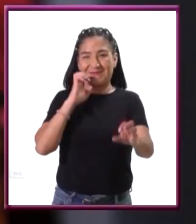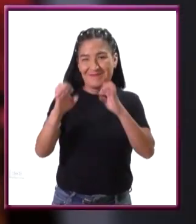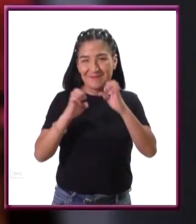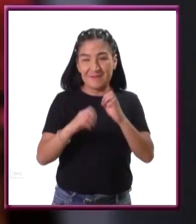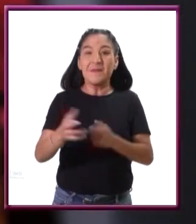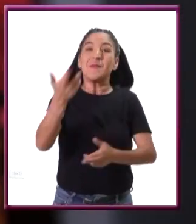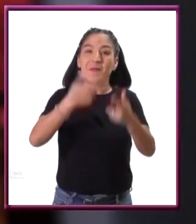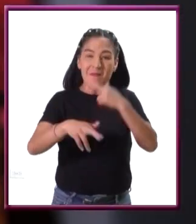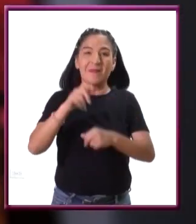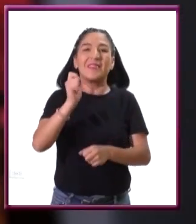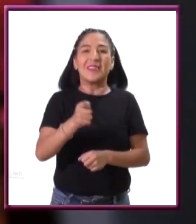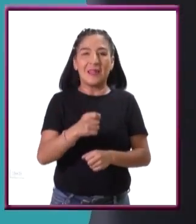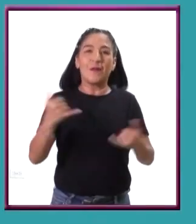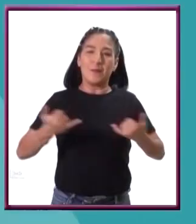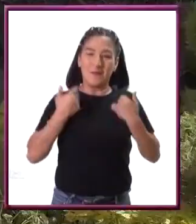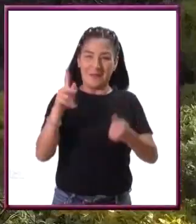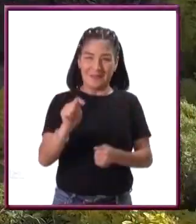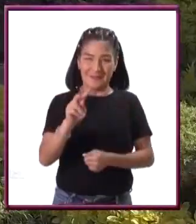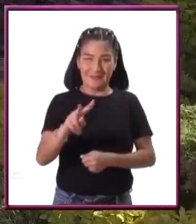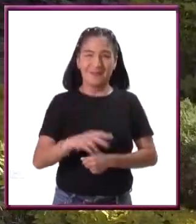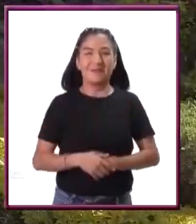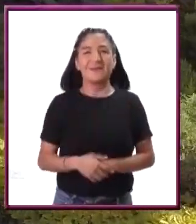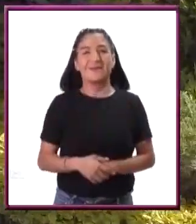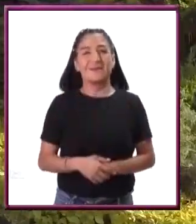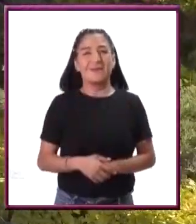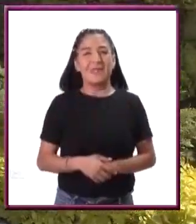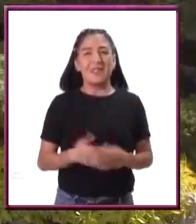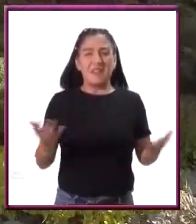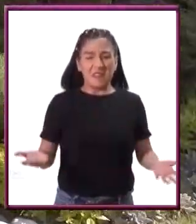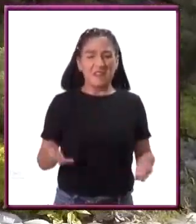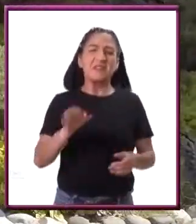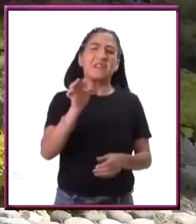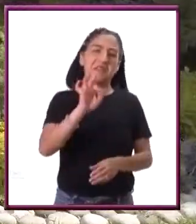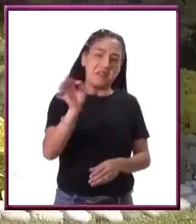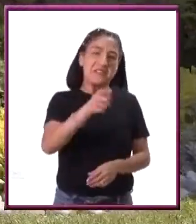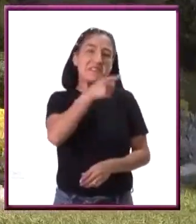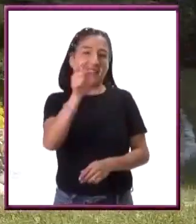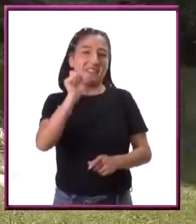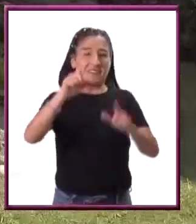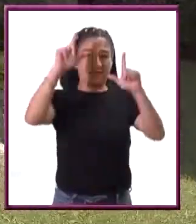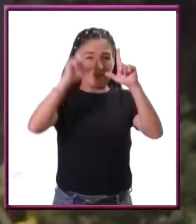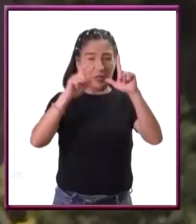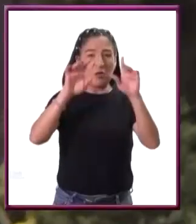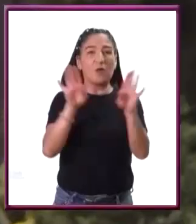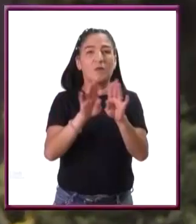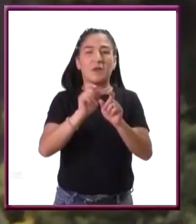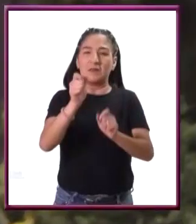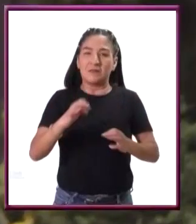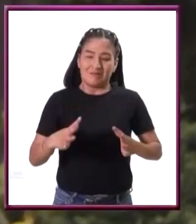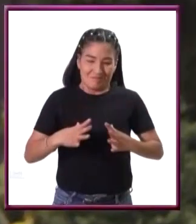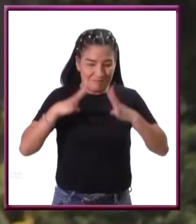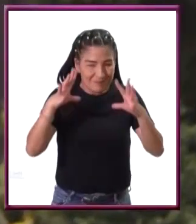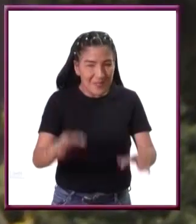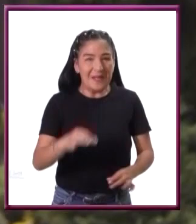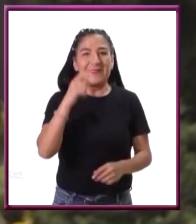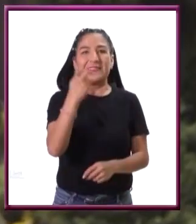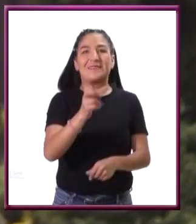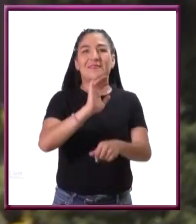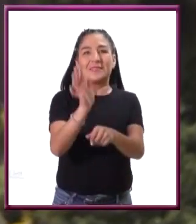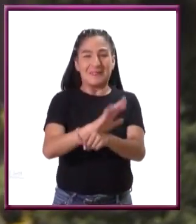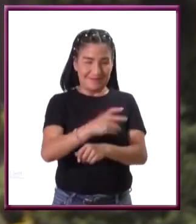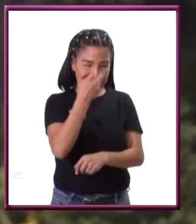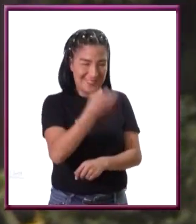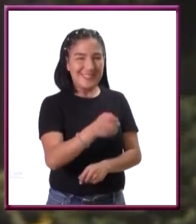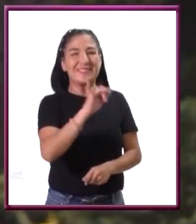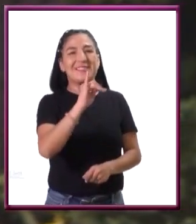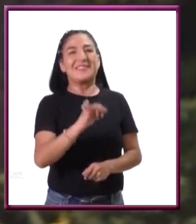esto que es Jóvenes en TV. O sea que se podría decir que la fotografía es la madre del cine. Elemental, es una muy bonita